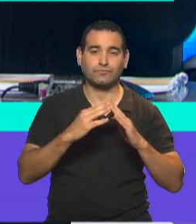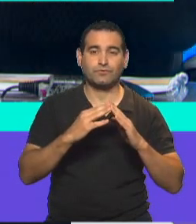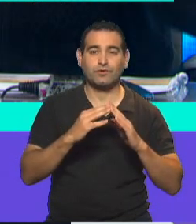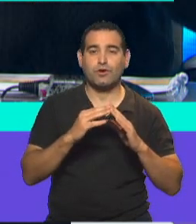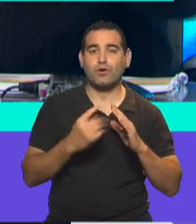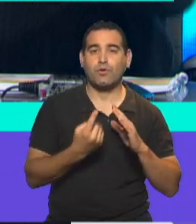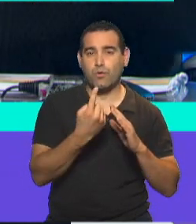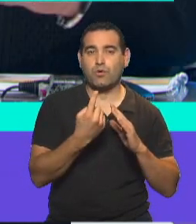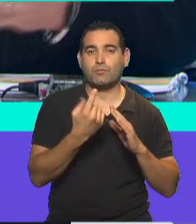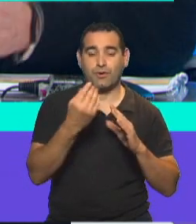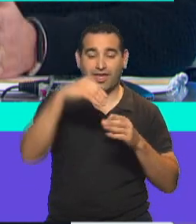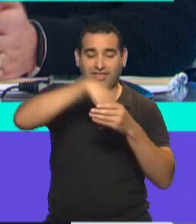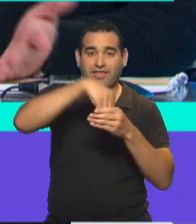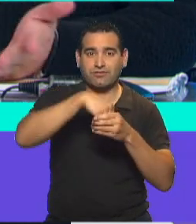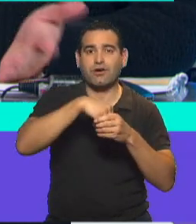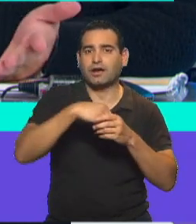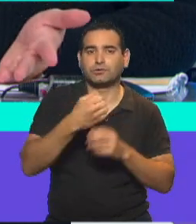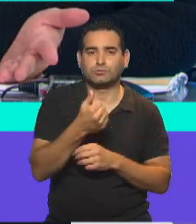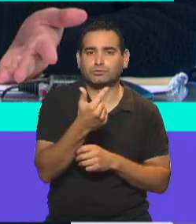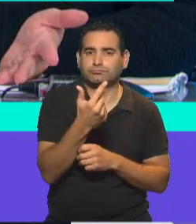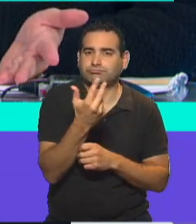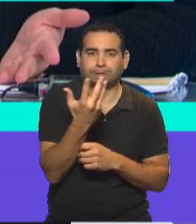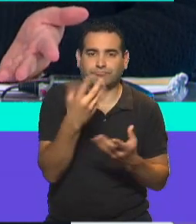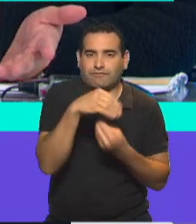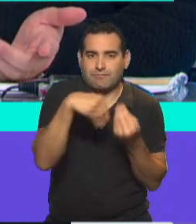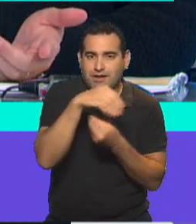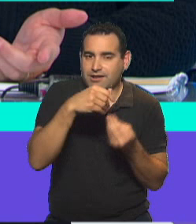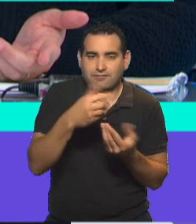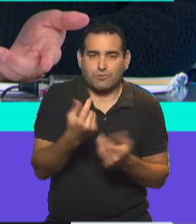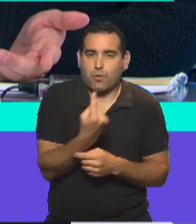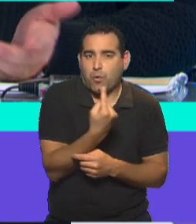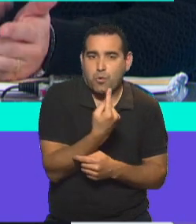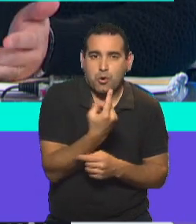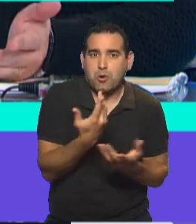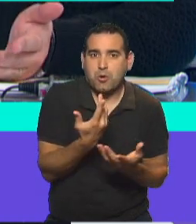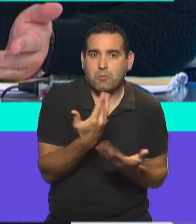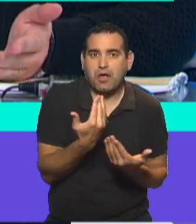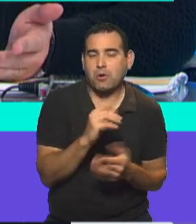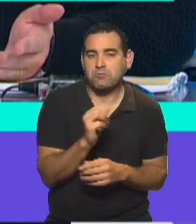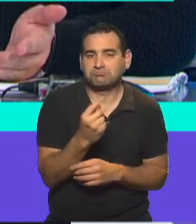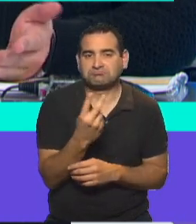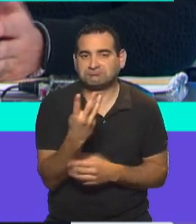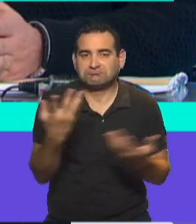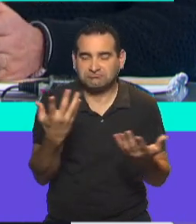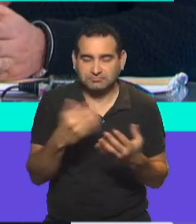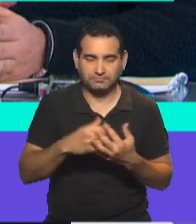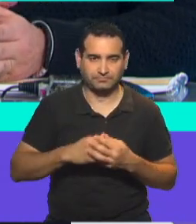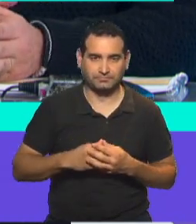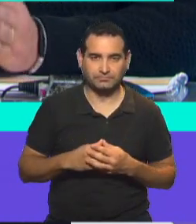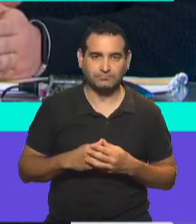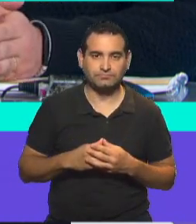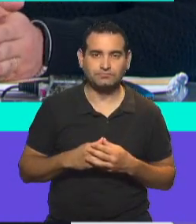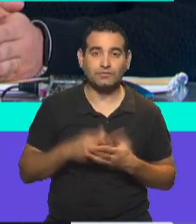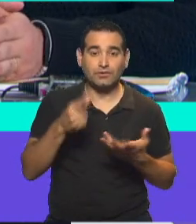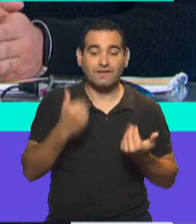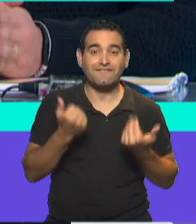considera un usuario, pero dentro de esa vivienda son más personas, ¿no? Claro. Puede ser una, obviamente, o pueden ser más, y generalmente son más. Entonces,